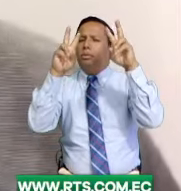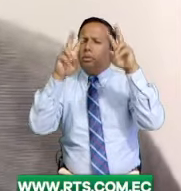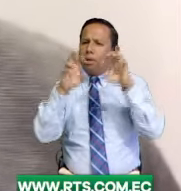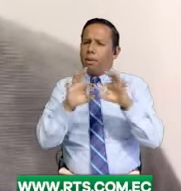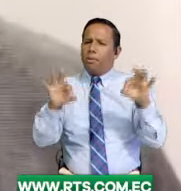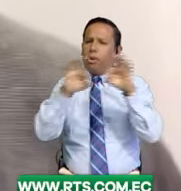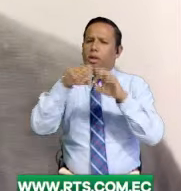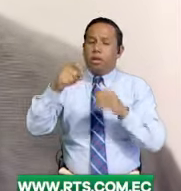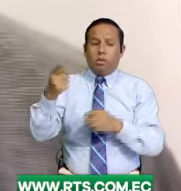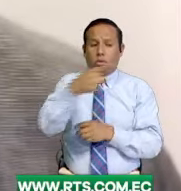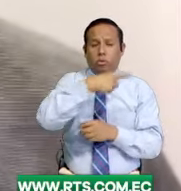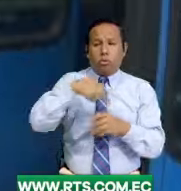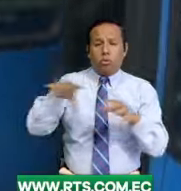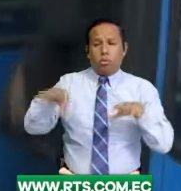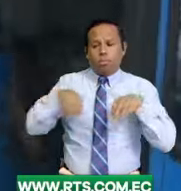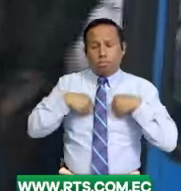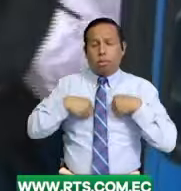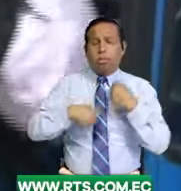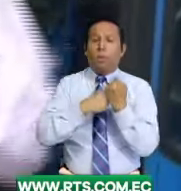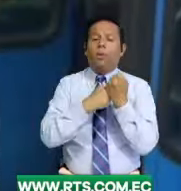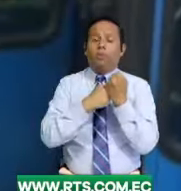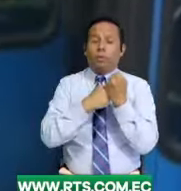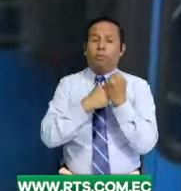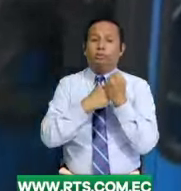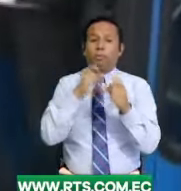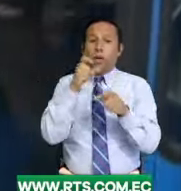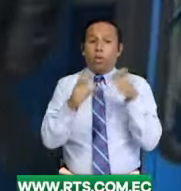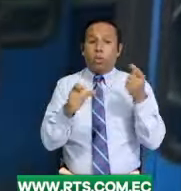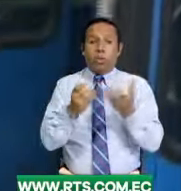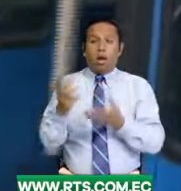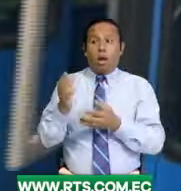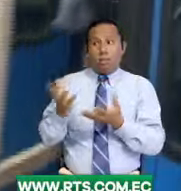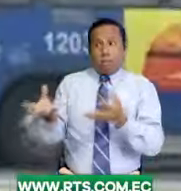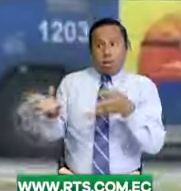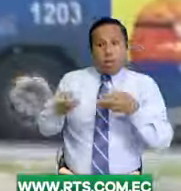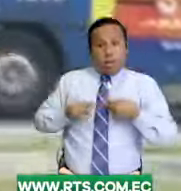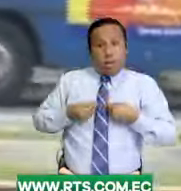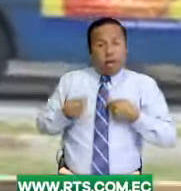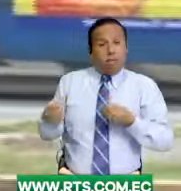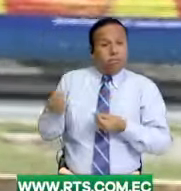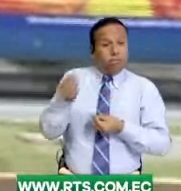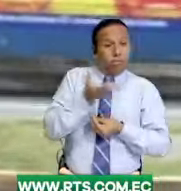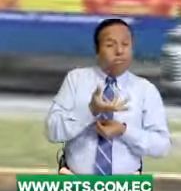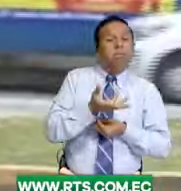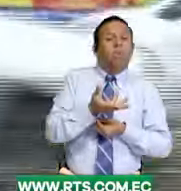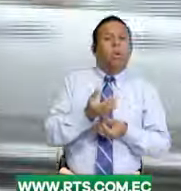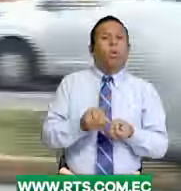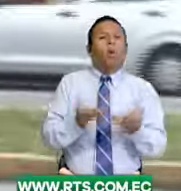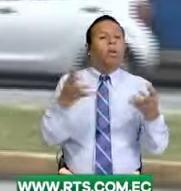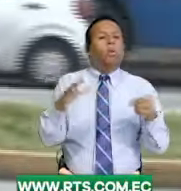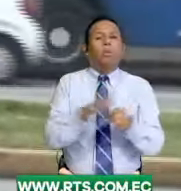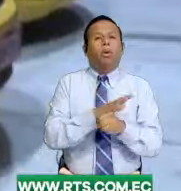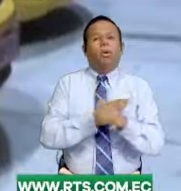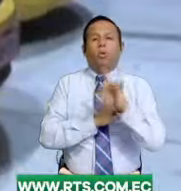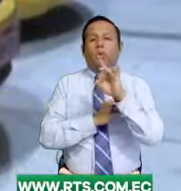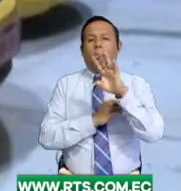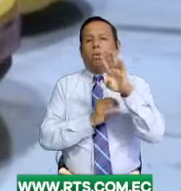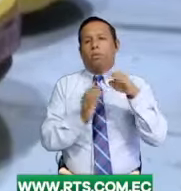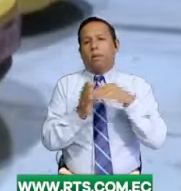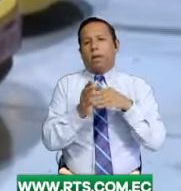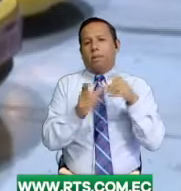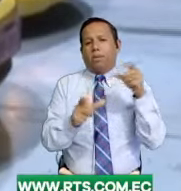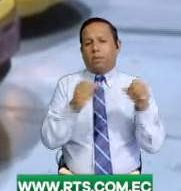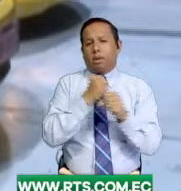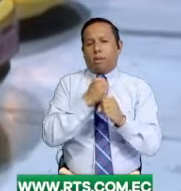muy importantes. Los beneficiarios totales que aspira el gobierno a compensar serían 84.000 transportistas, correspondiente